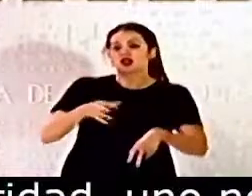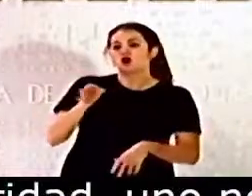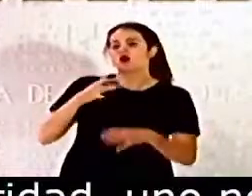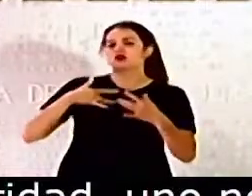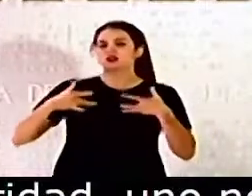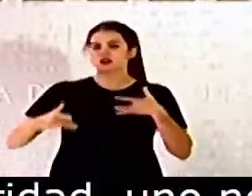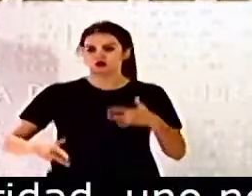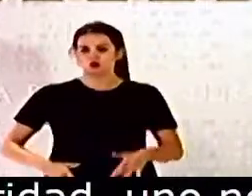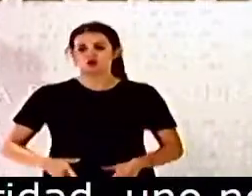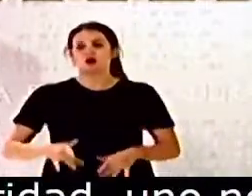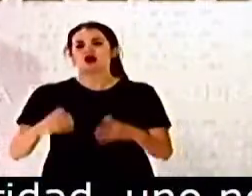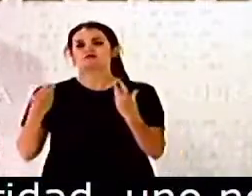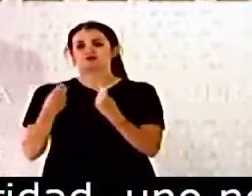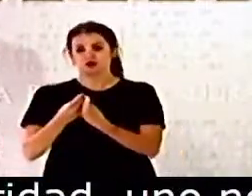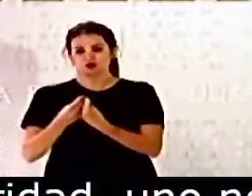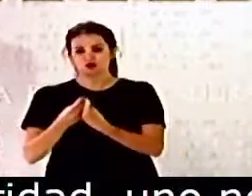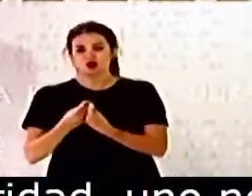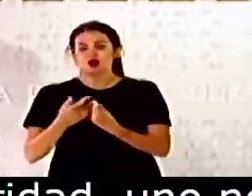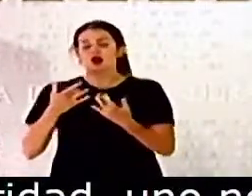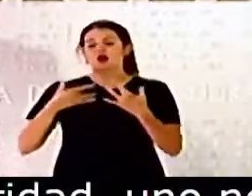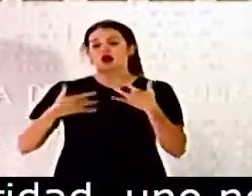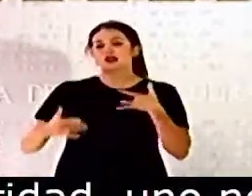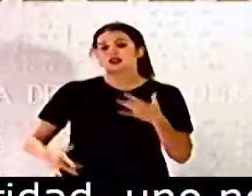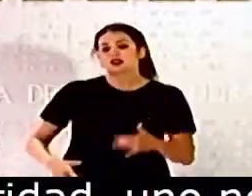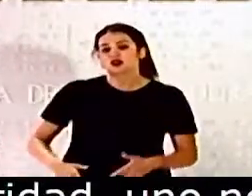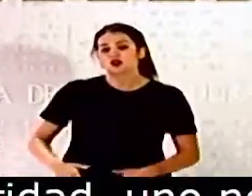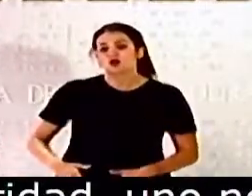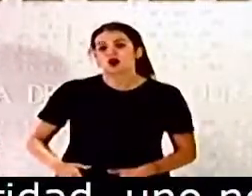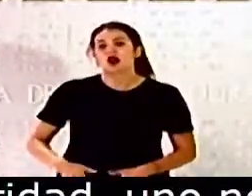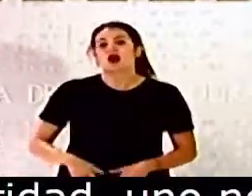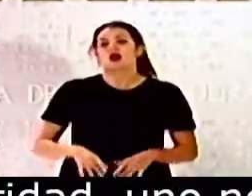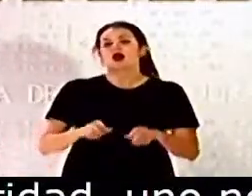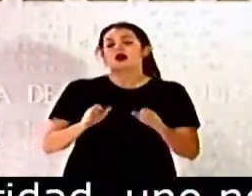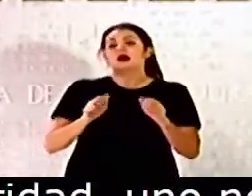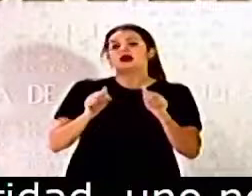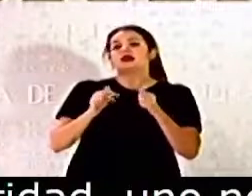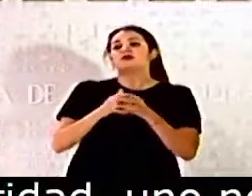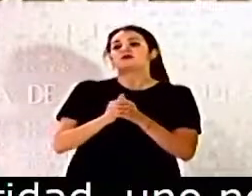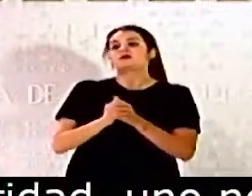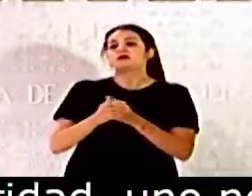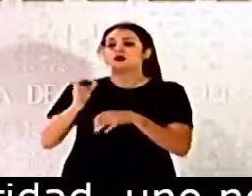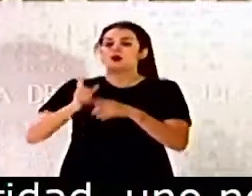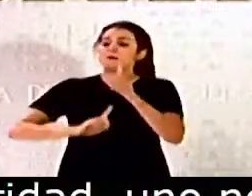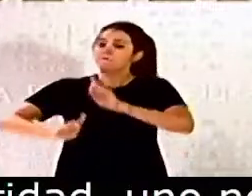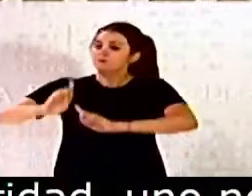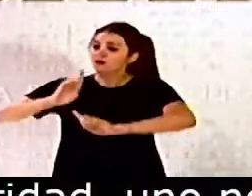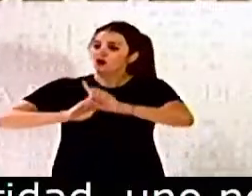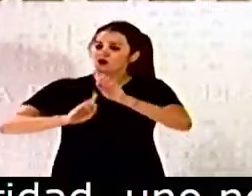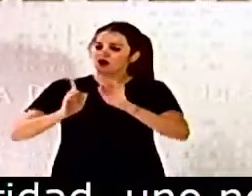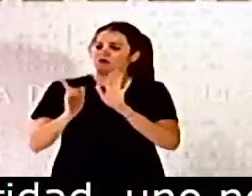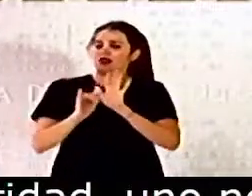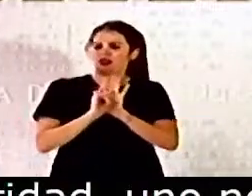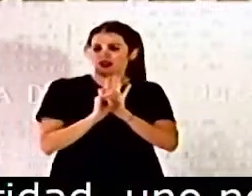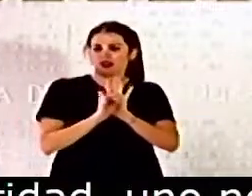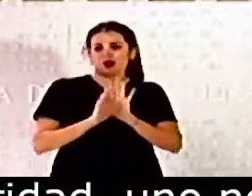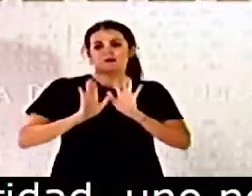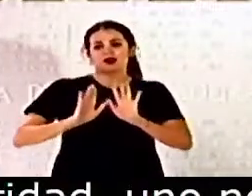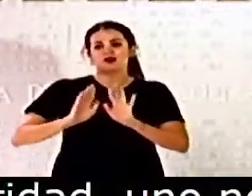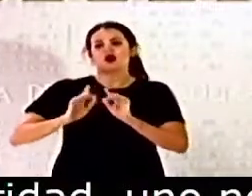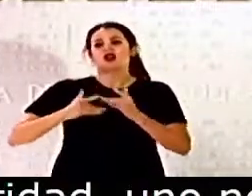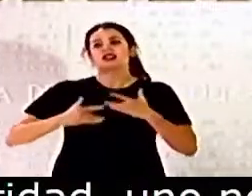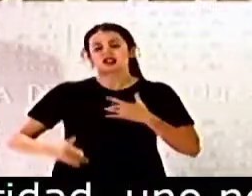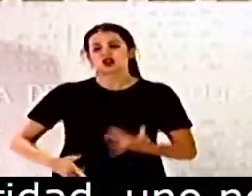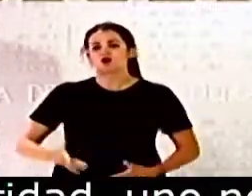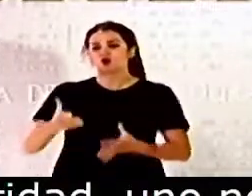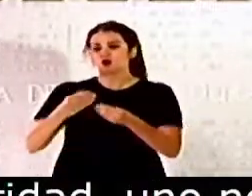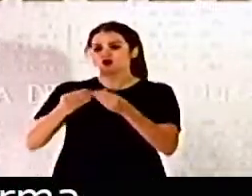sintomática, ¿no? De forma sintomática da los problemas a más corto plazo, pero de forma asintomática puede darnos problemas a largo plazo que